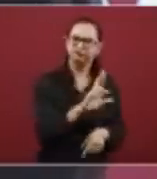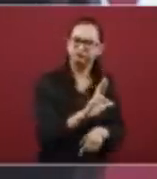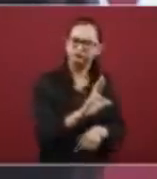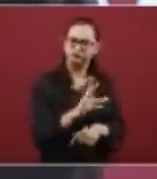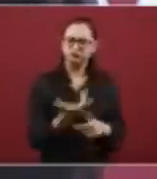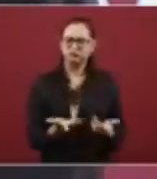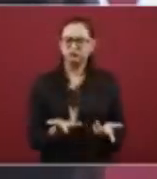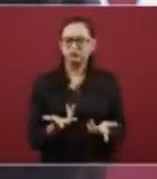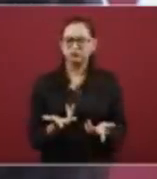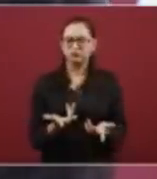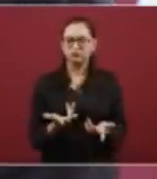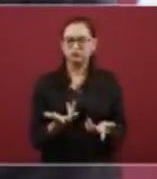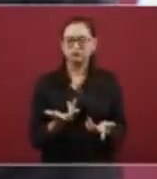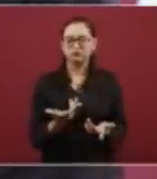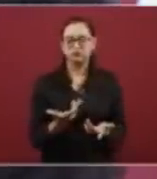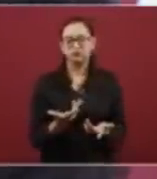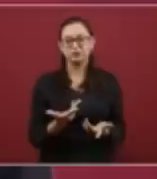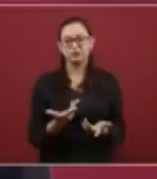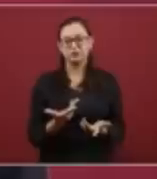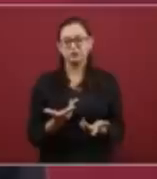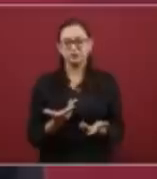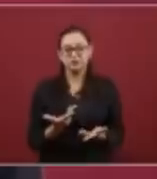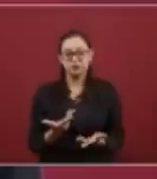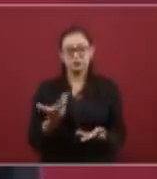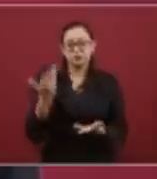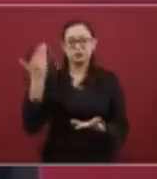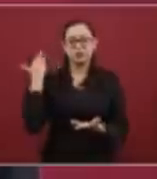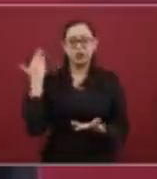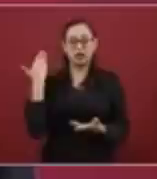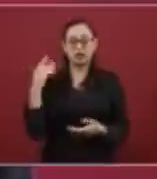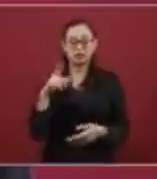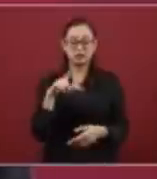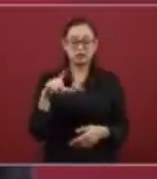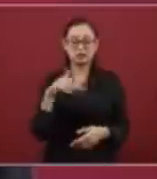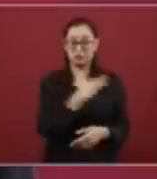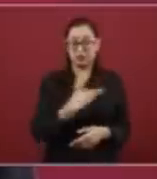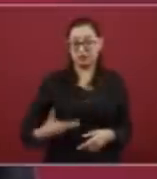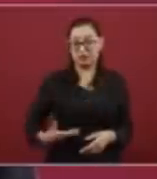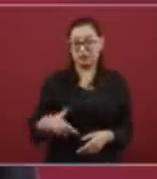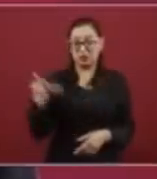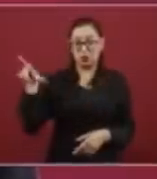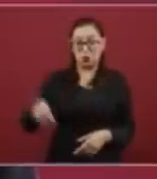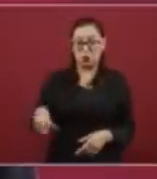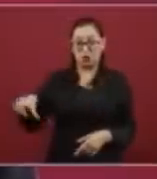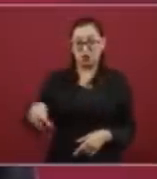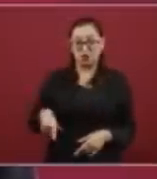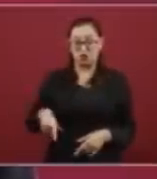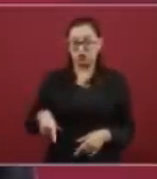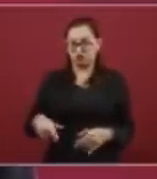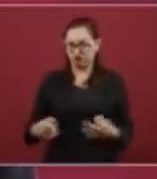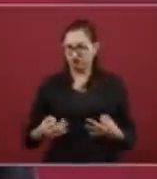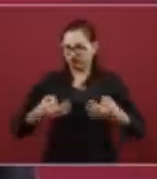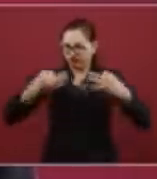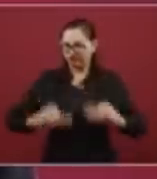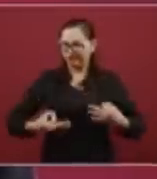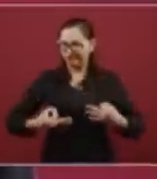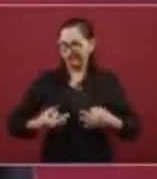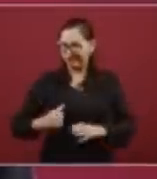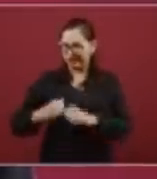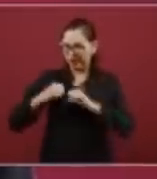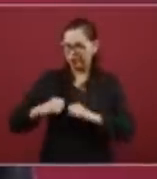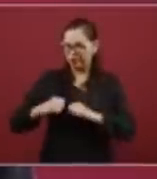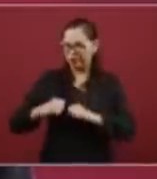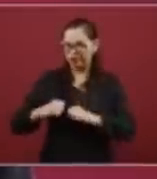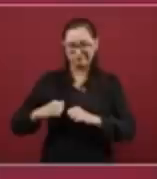como no tenía autoridad moral el gobernante, no tenía autoridad